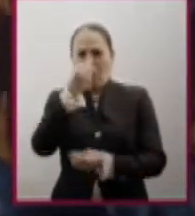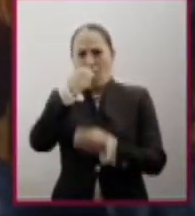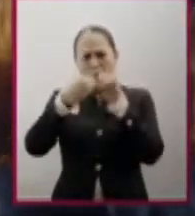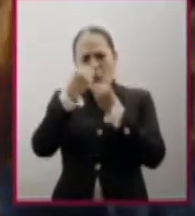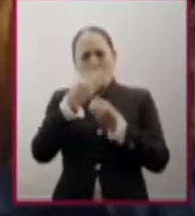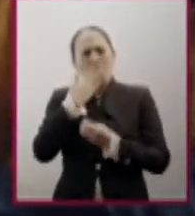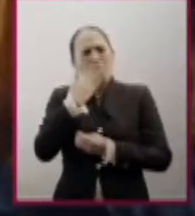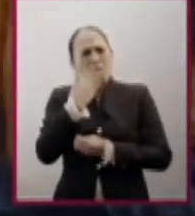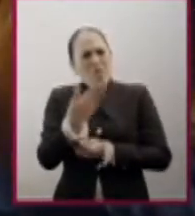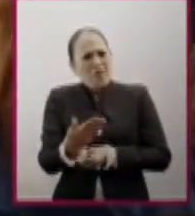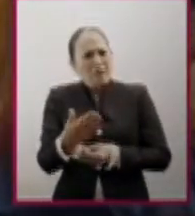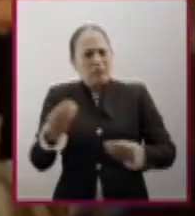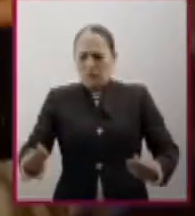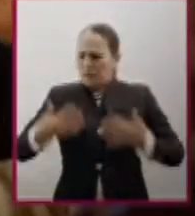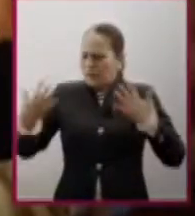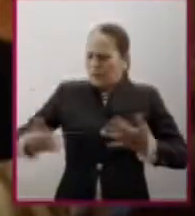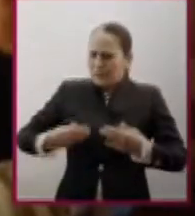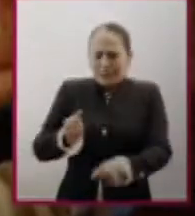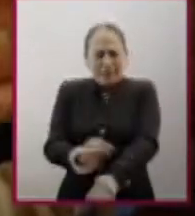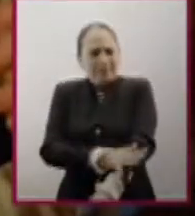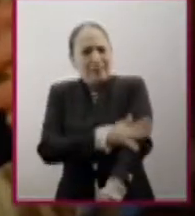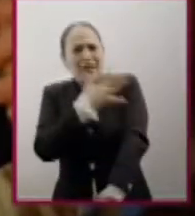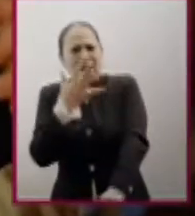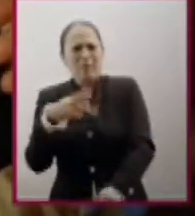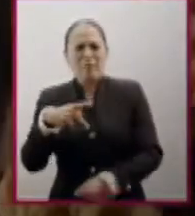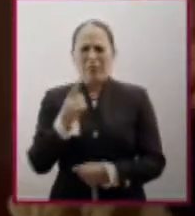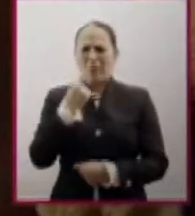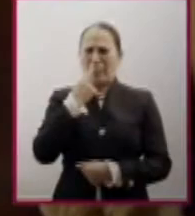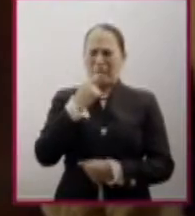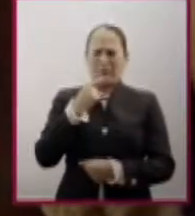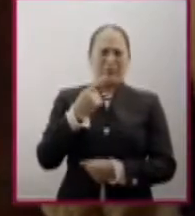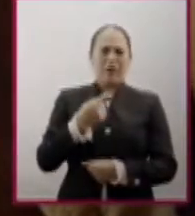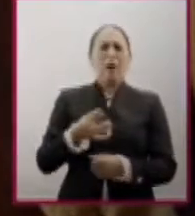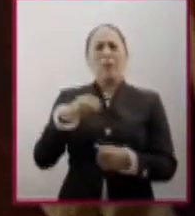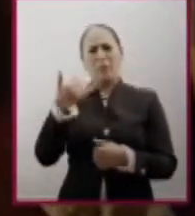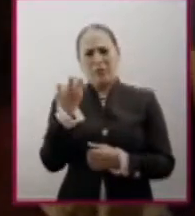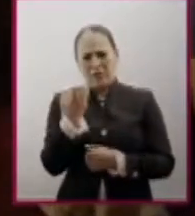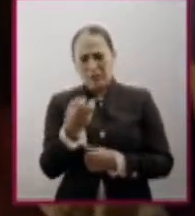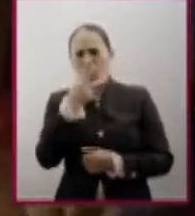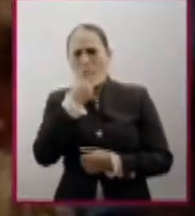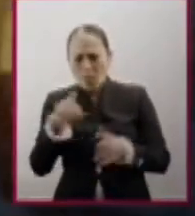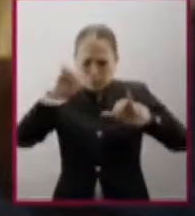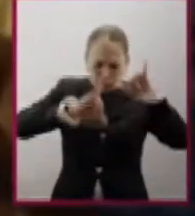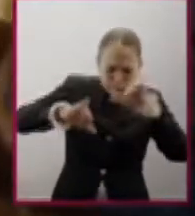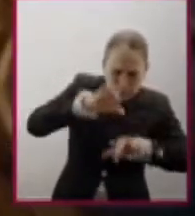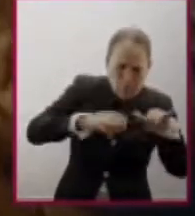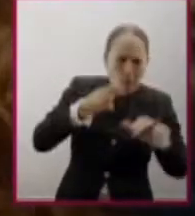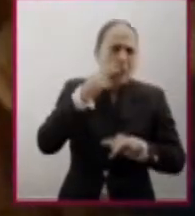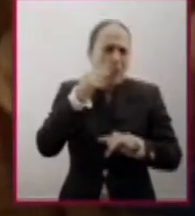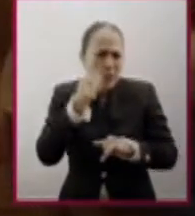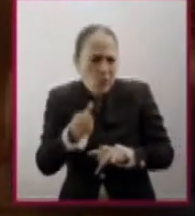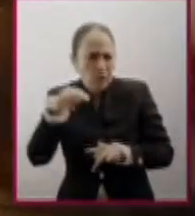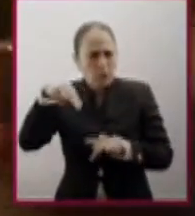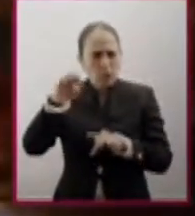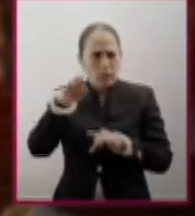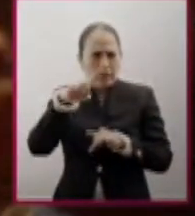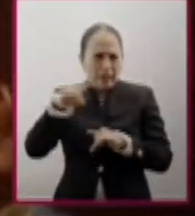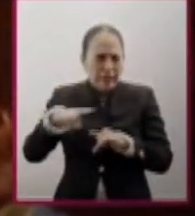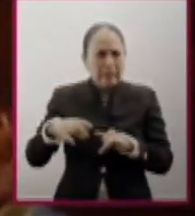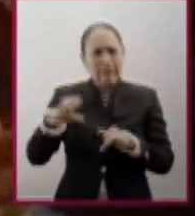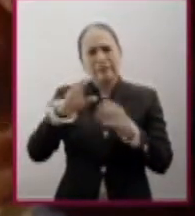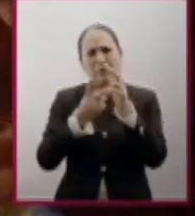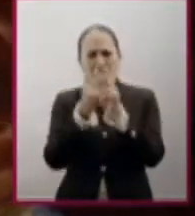sabor muy amargo. Es por eso que Pemberton añadió otros ingredientes como aceites de limón, nuez moscada, cilantro,